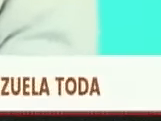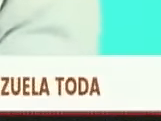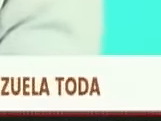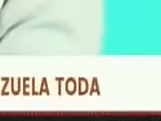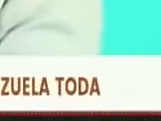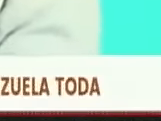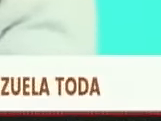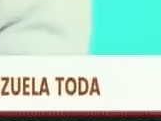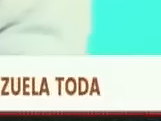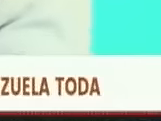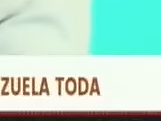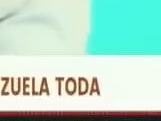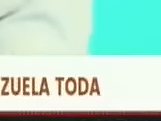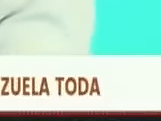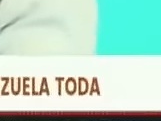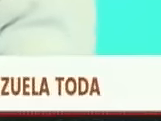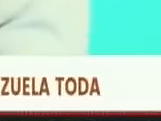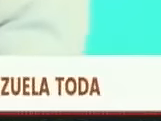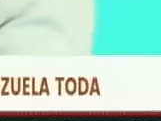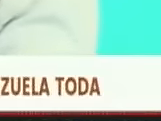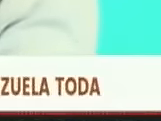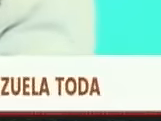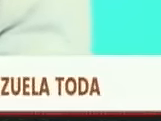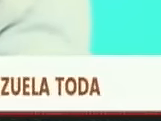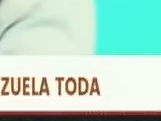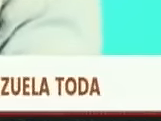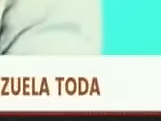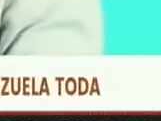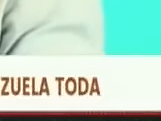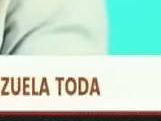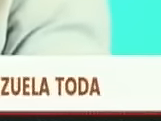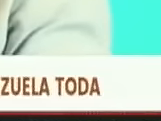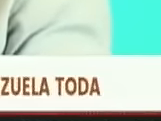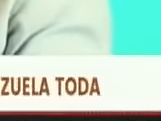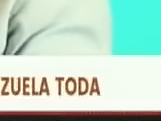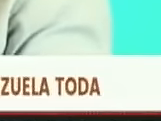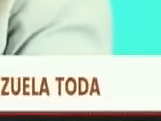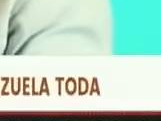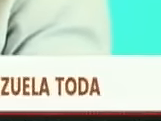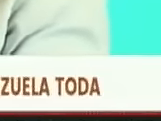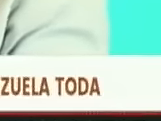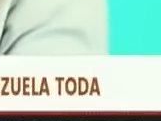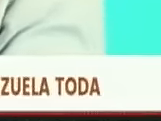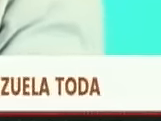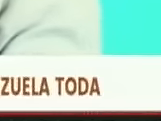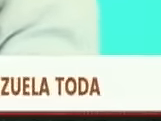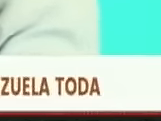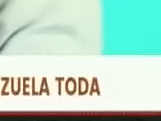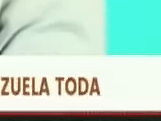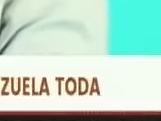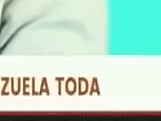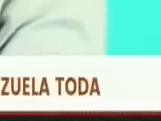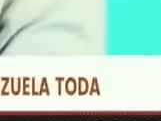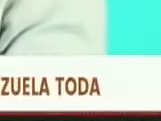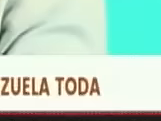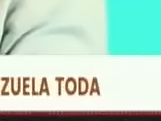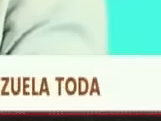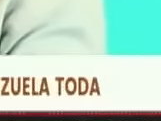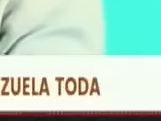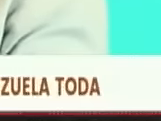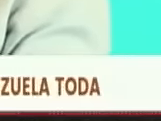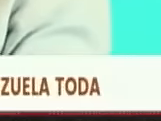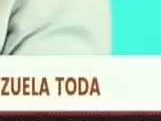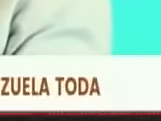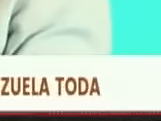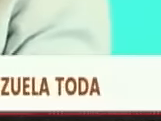que aprender a trabajar juntos desde nuestras diferencias desde nuestra diversidad y creo que esta campaña Más allá de lo que logramos con el ex